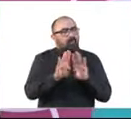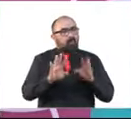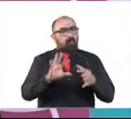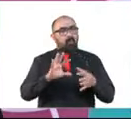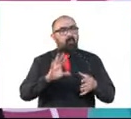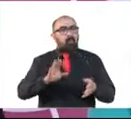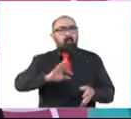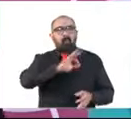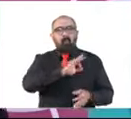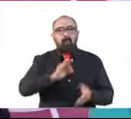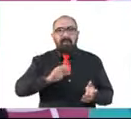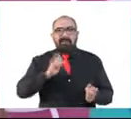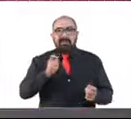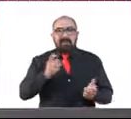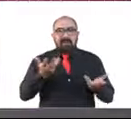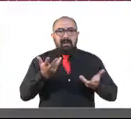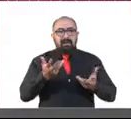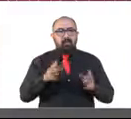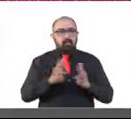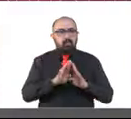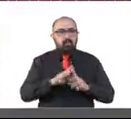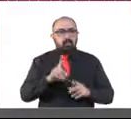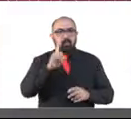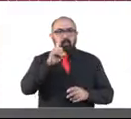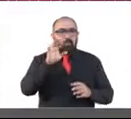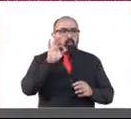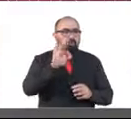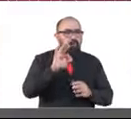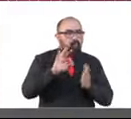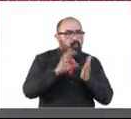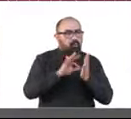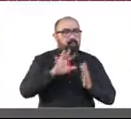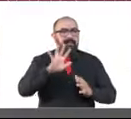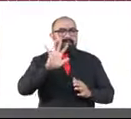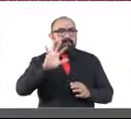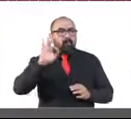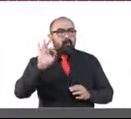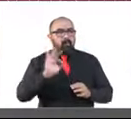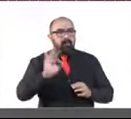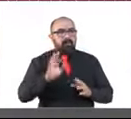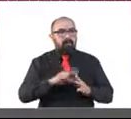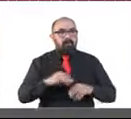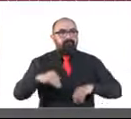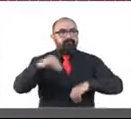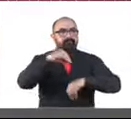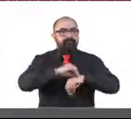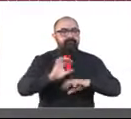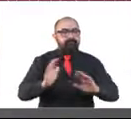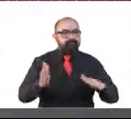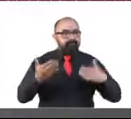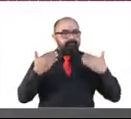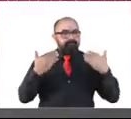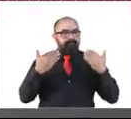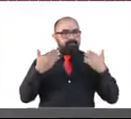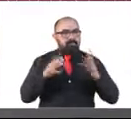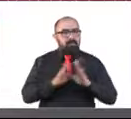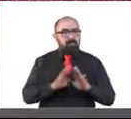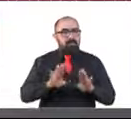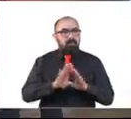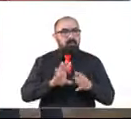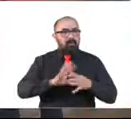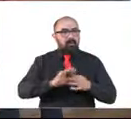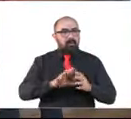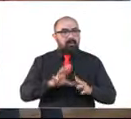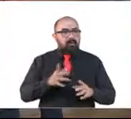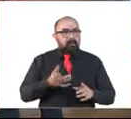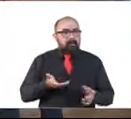esa aspiración de sostenernos en el 1.5% de este incremento de temperatura, 1.5%